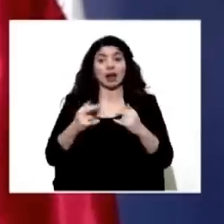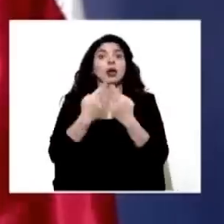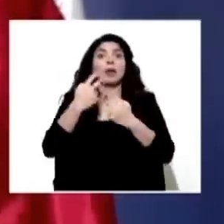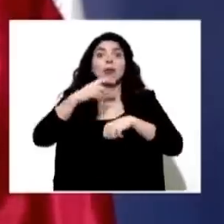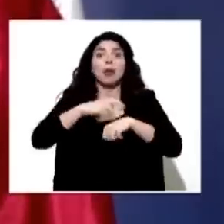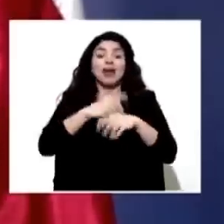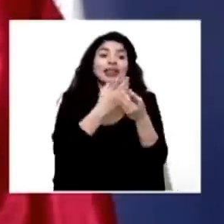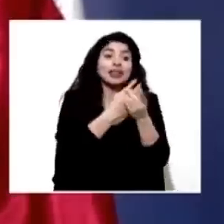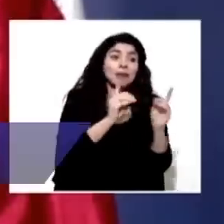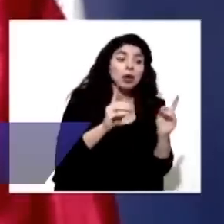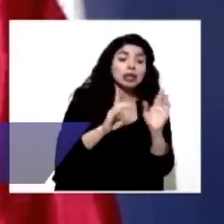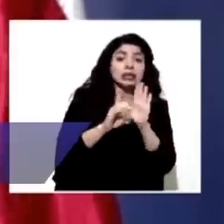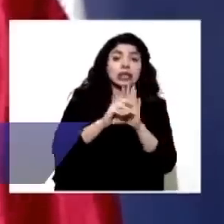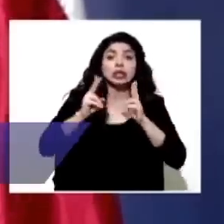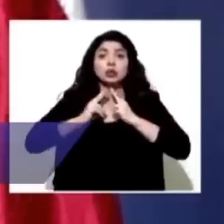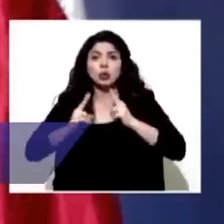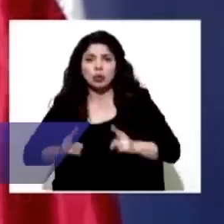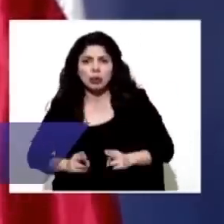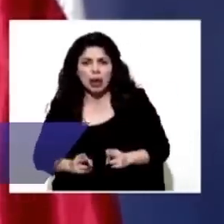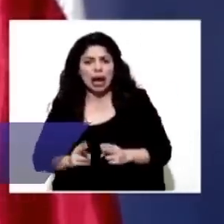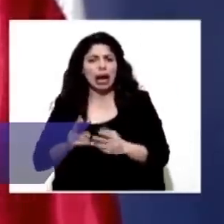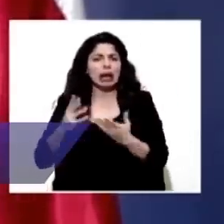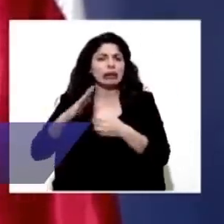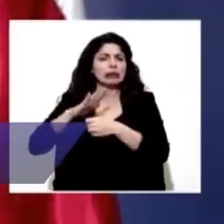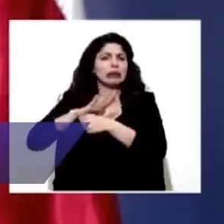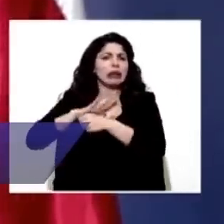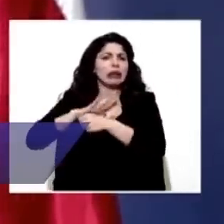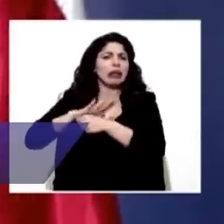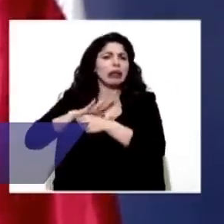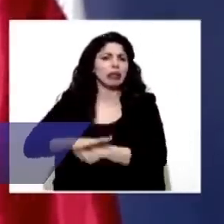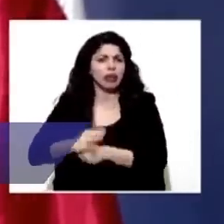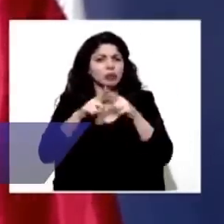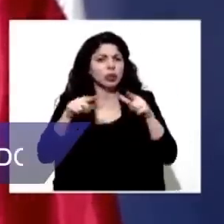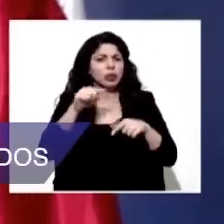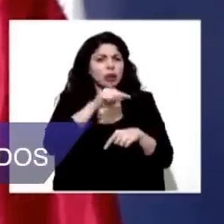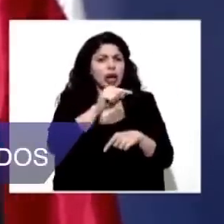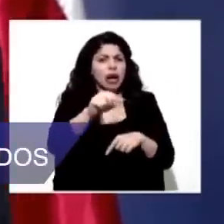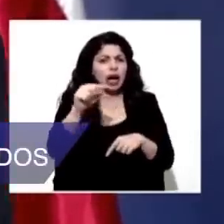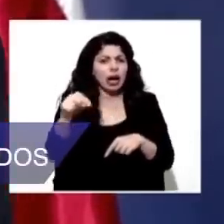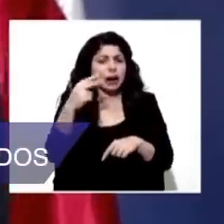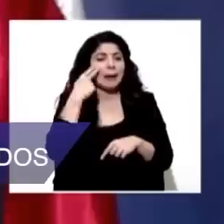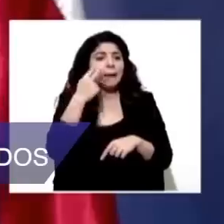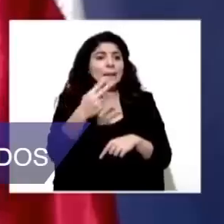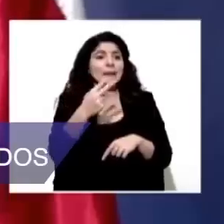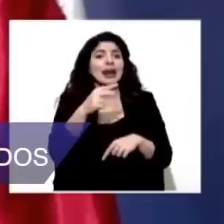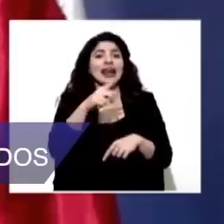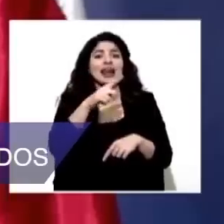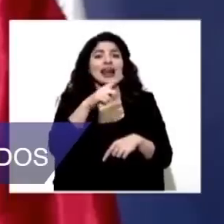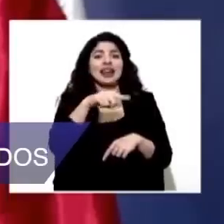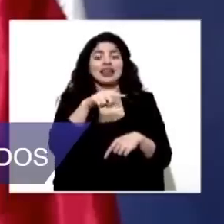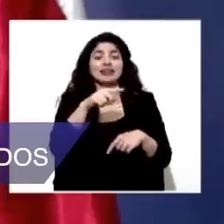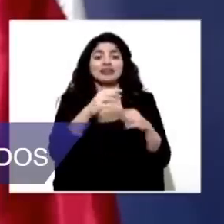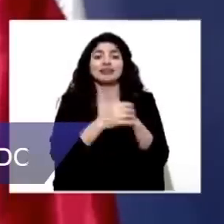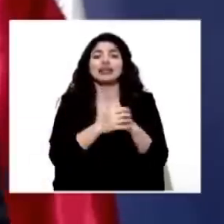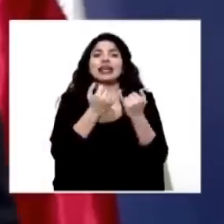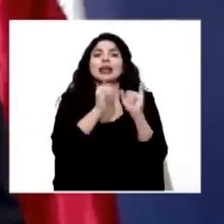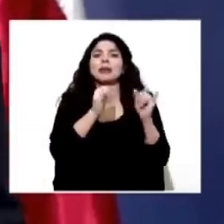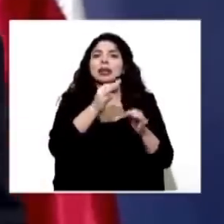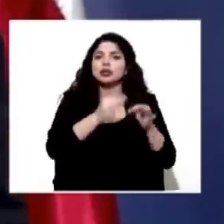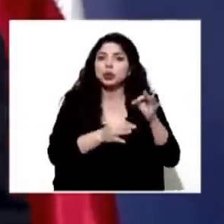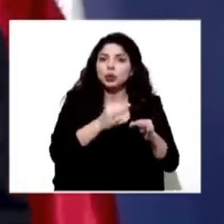democracia y los derechos humanos se ven socavados en muchas partes de la región. Vemos esto en la erosión de la independencia judicial,